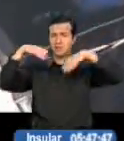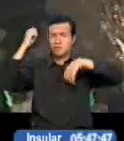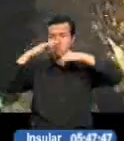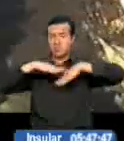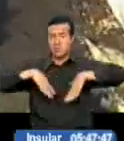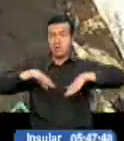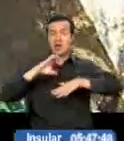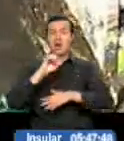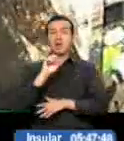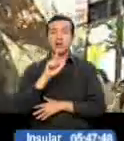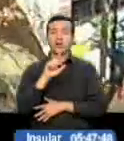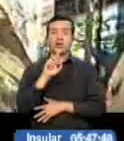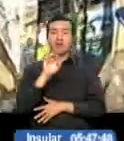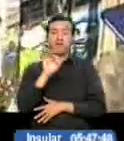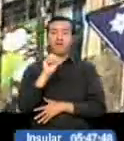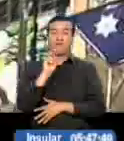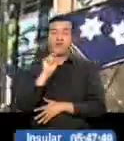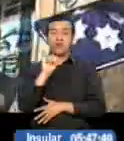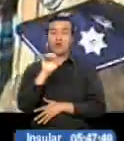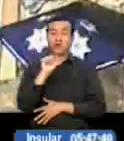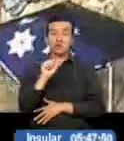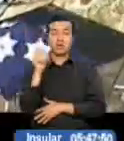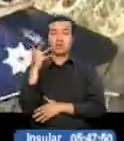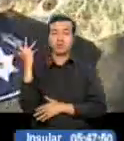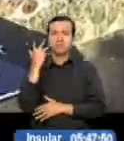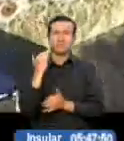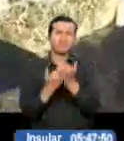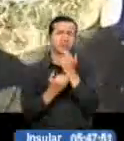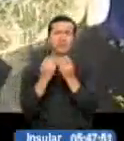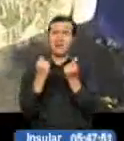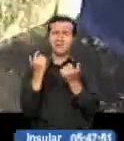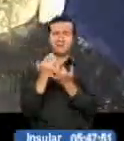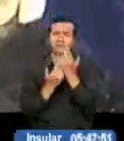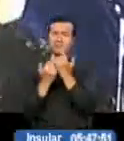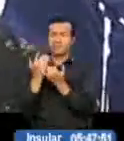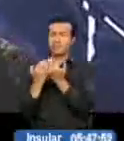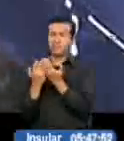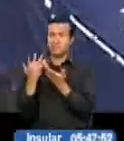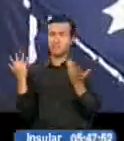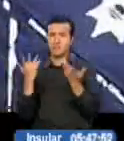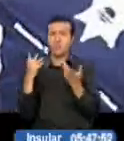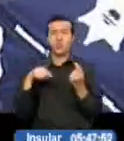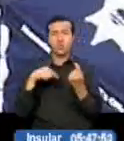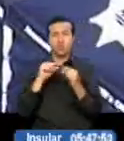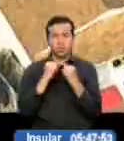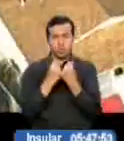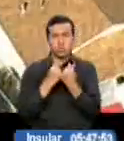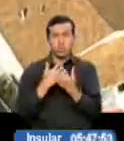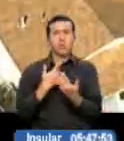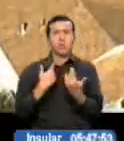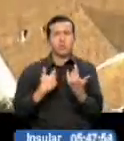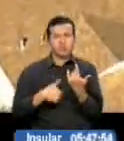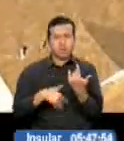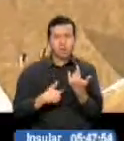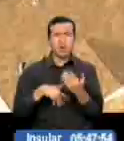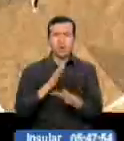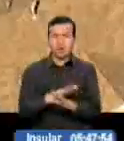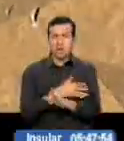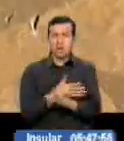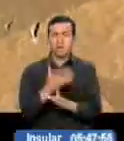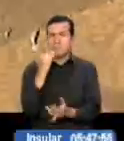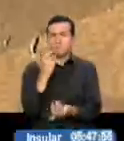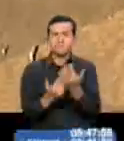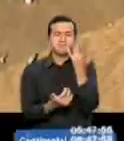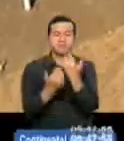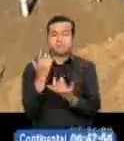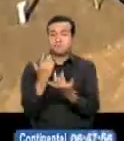en California, Estados Unidos. El fuego atravesó rápidamente el edificio donde tocaba un grupo musical. La fuerte nube de humo y las llamas